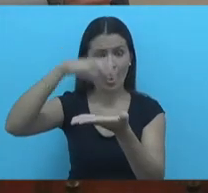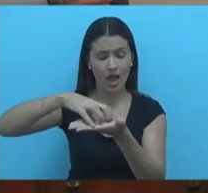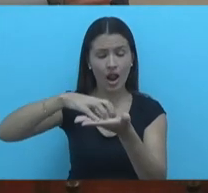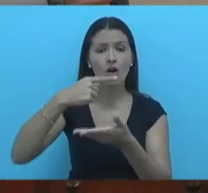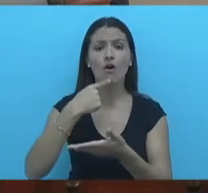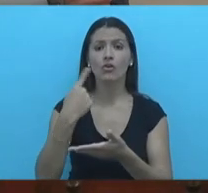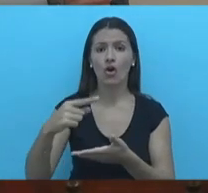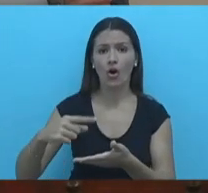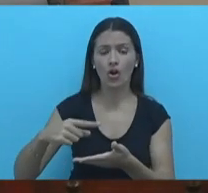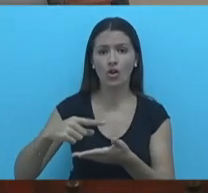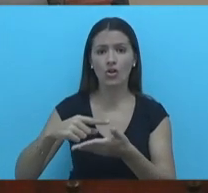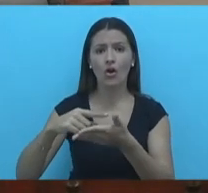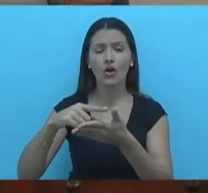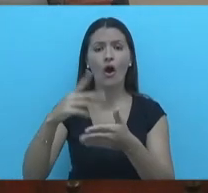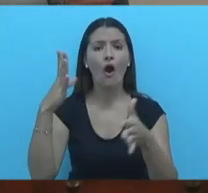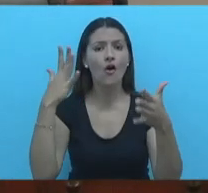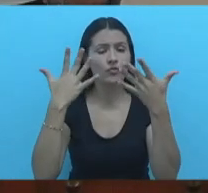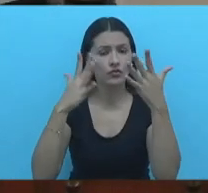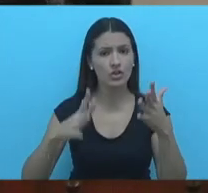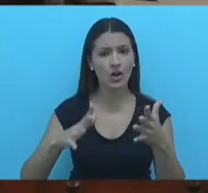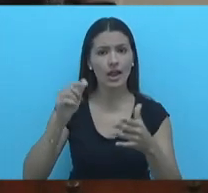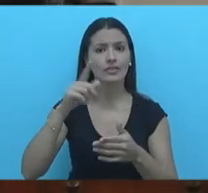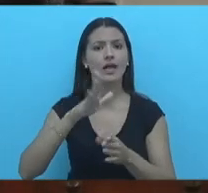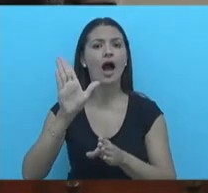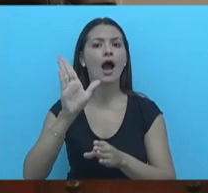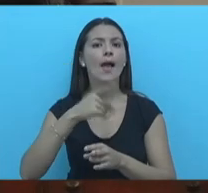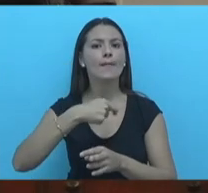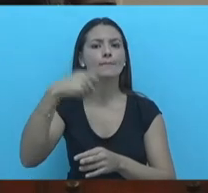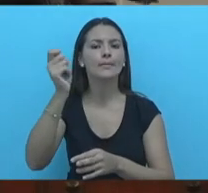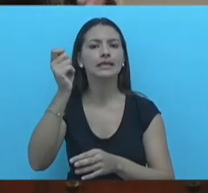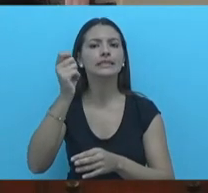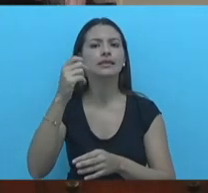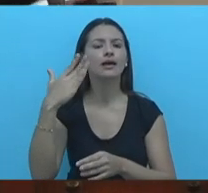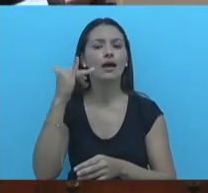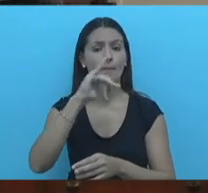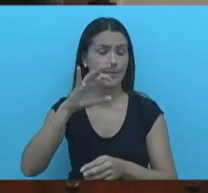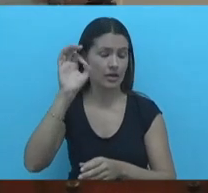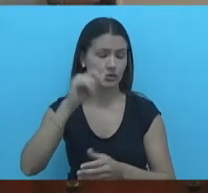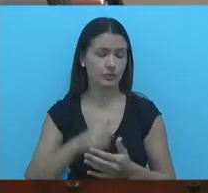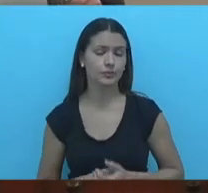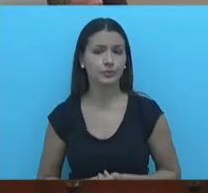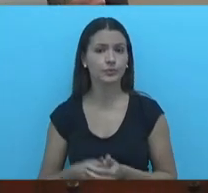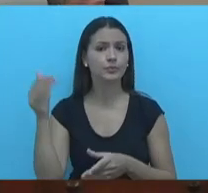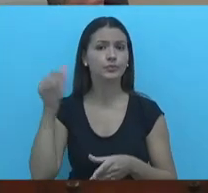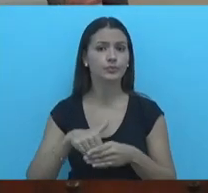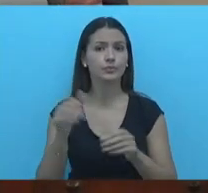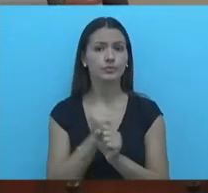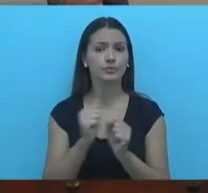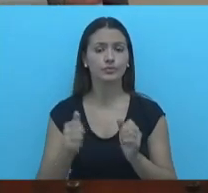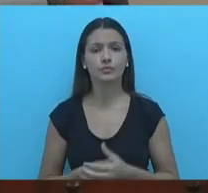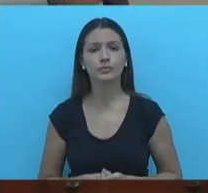violeta durante el mes de marzo de 2018. A votación el tratamiento sobre tablas, aprobado. Votación el proyecto,